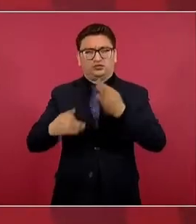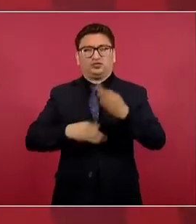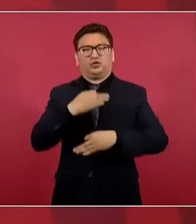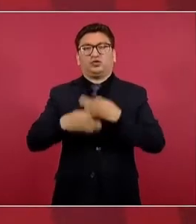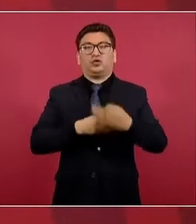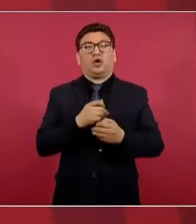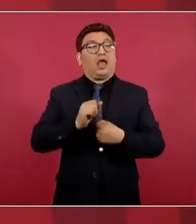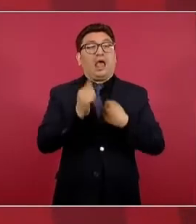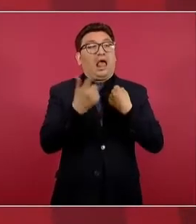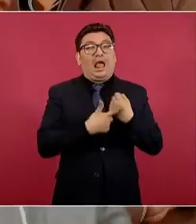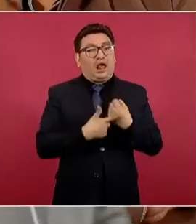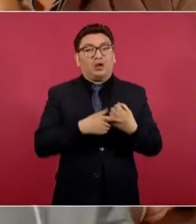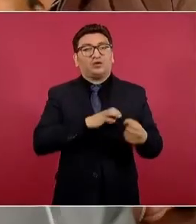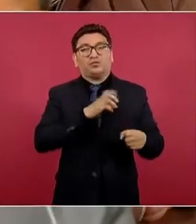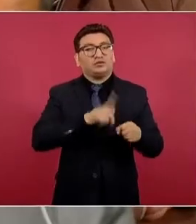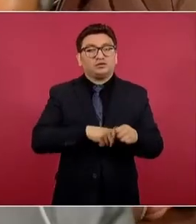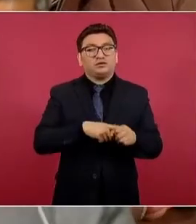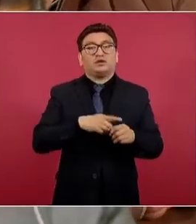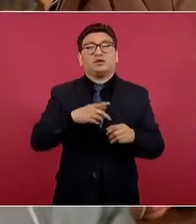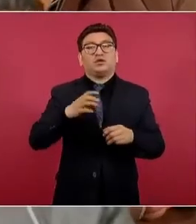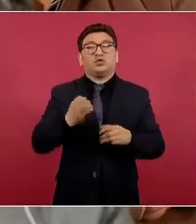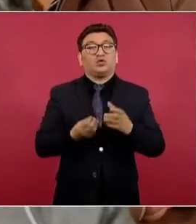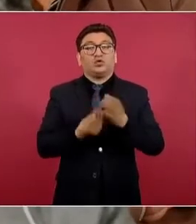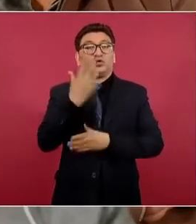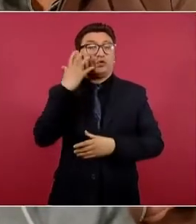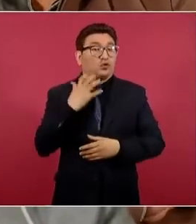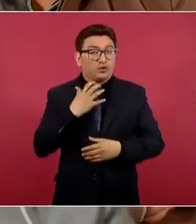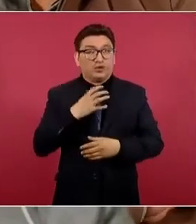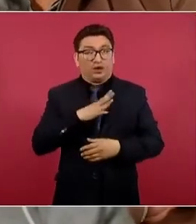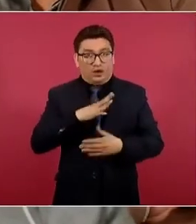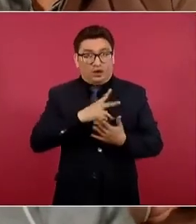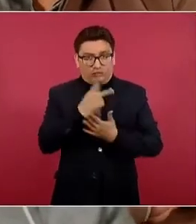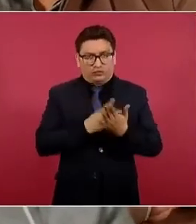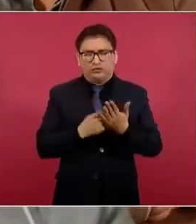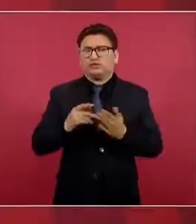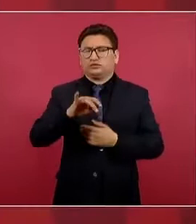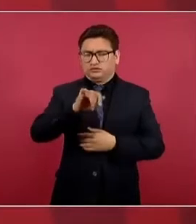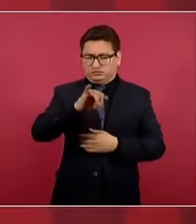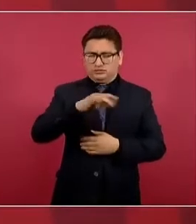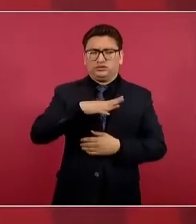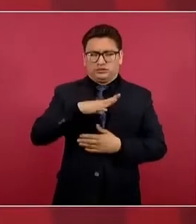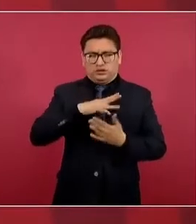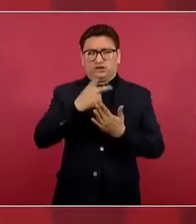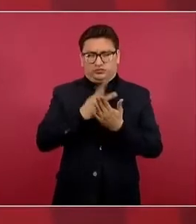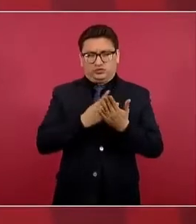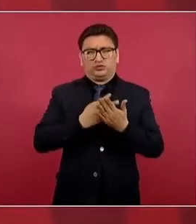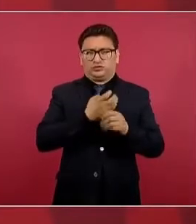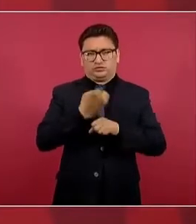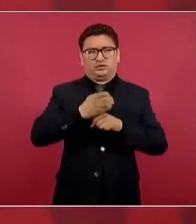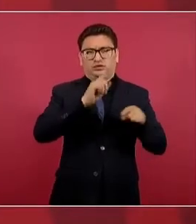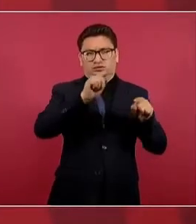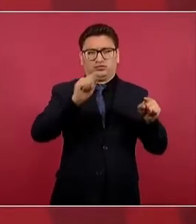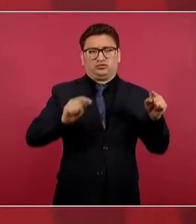algún operativo, algún despliegue en particular en Nuevo León que tengan programado? Sí, hay en todos los